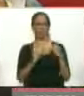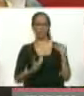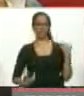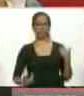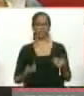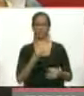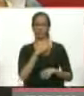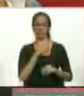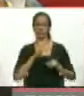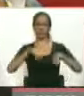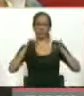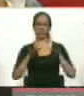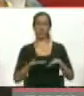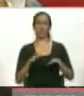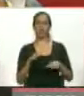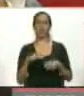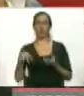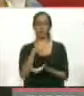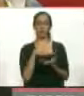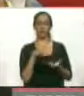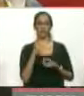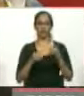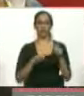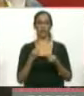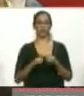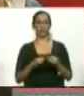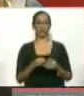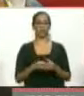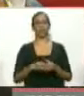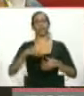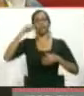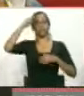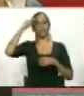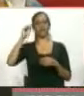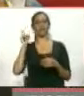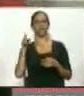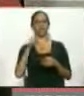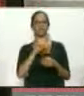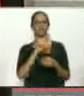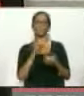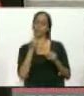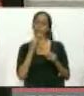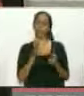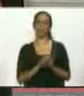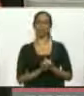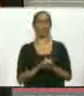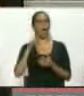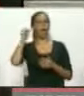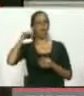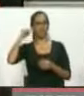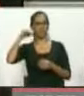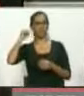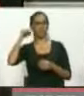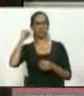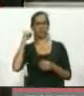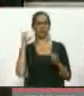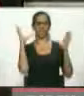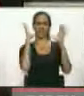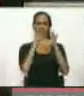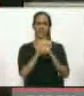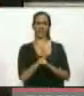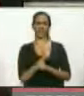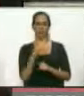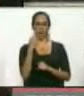frenarla el desastre que quieran hacerlo los militares allá en chile pero bueno que vamos con el otro o visto de la noche